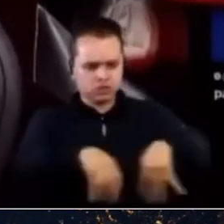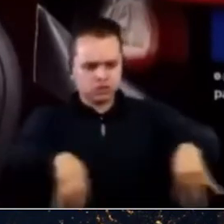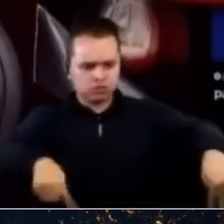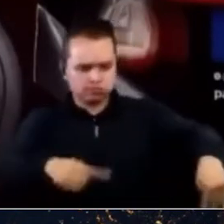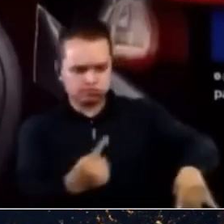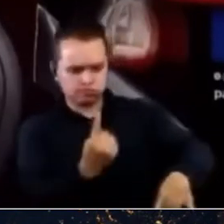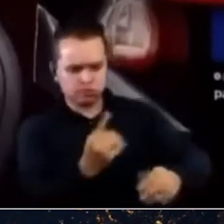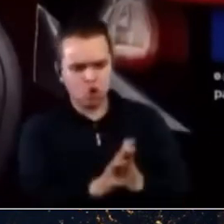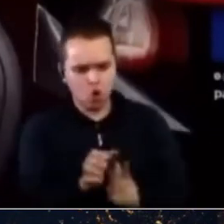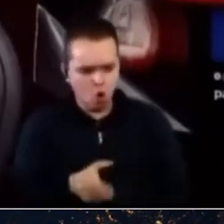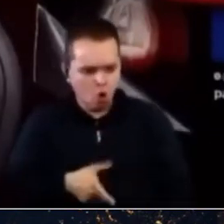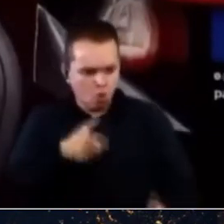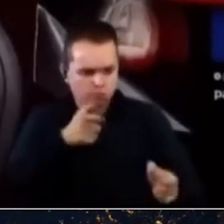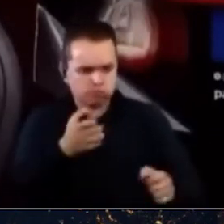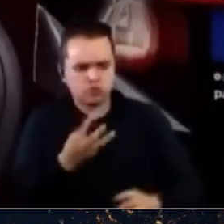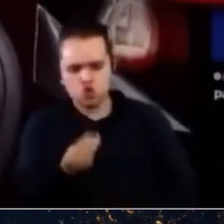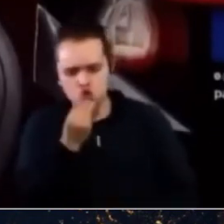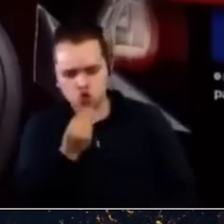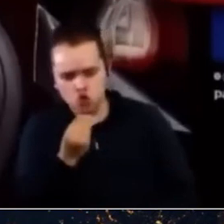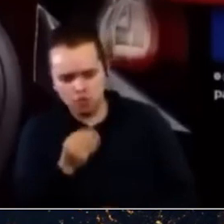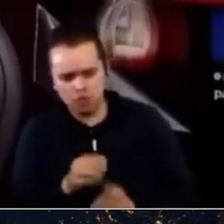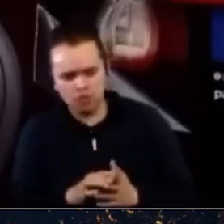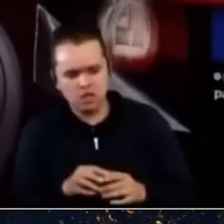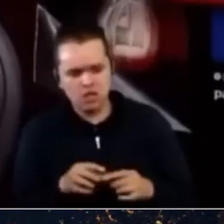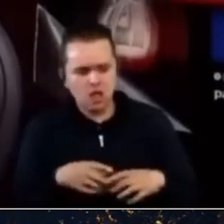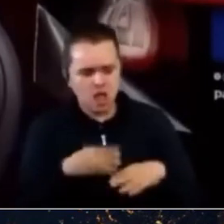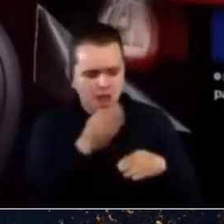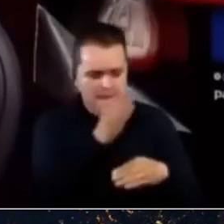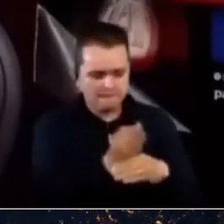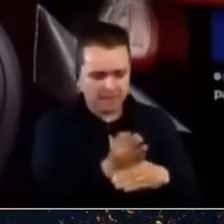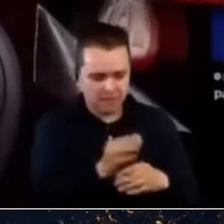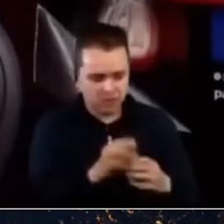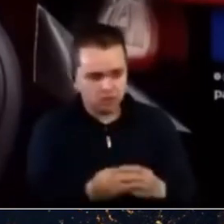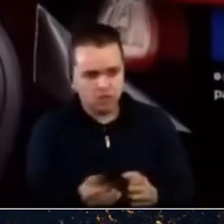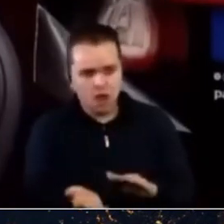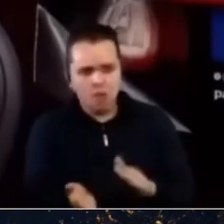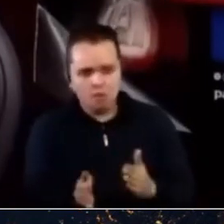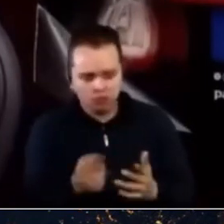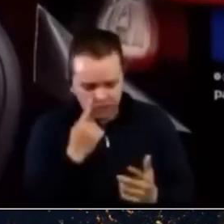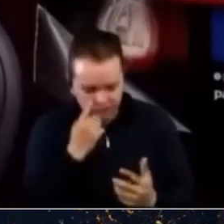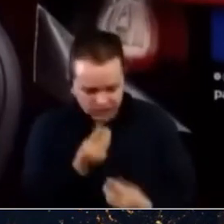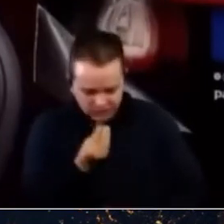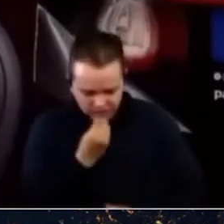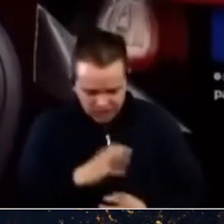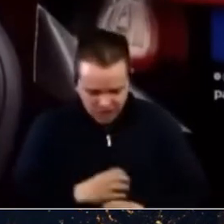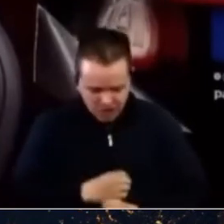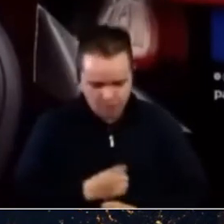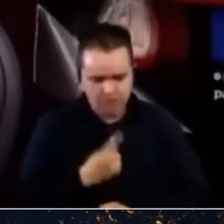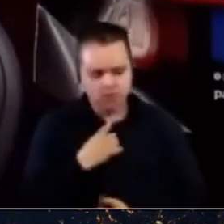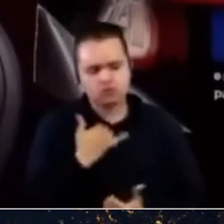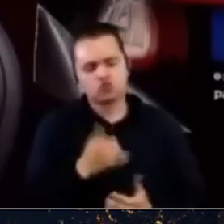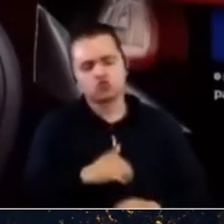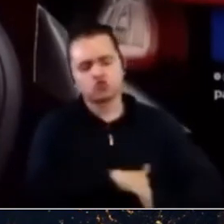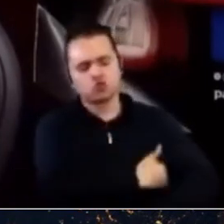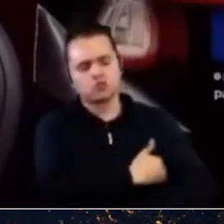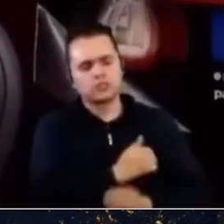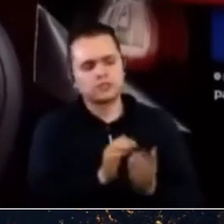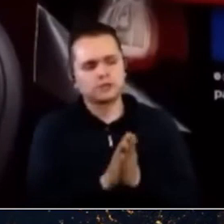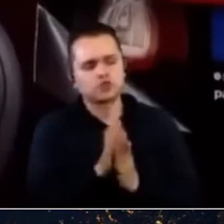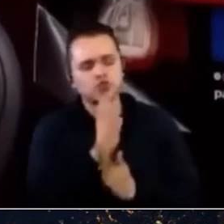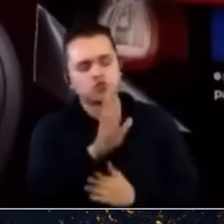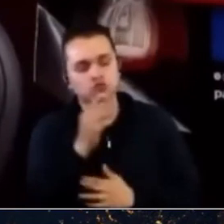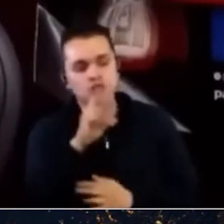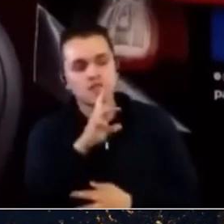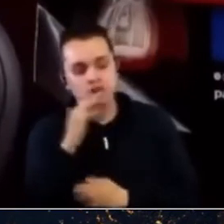o para fusilarla por comerse un cuarto de panela cuando está muerta de hambre. Hoy, señor ministro, usted